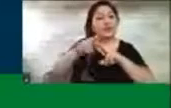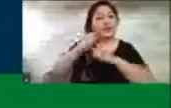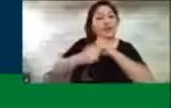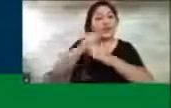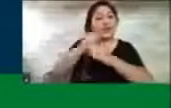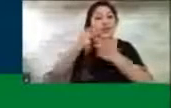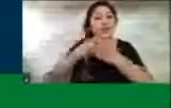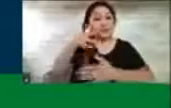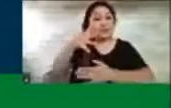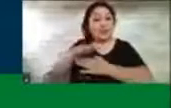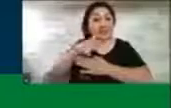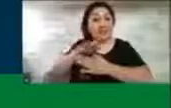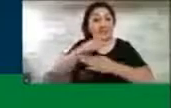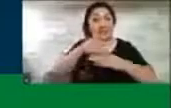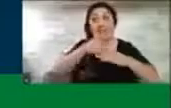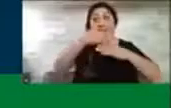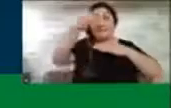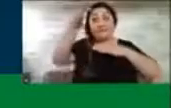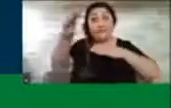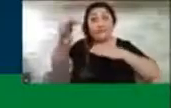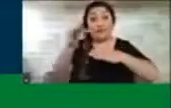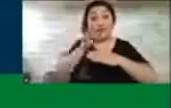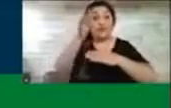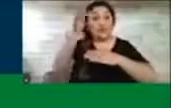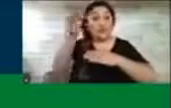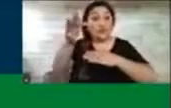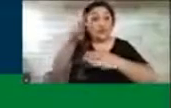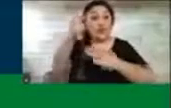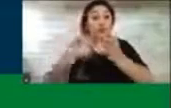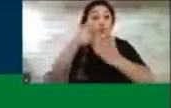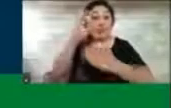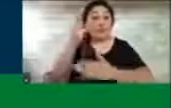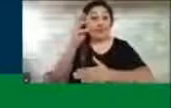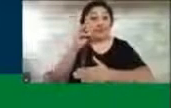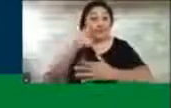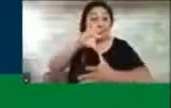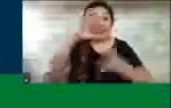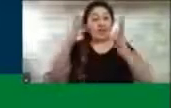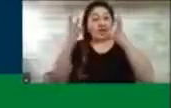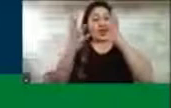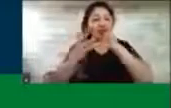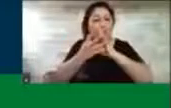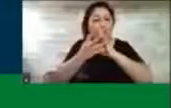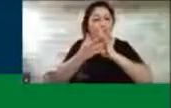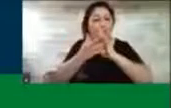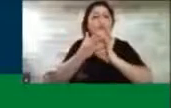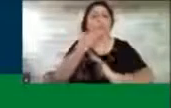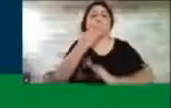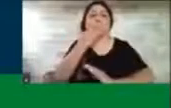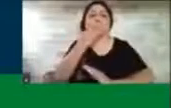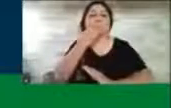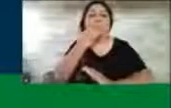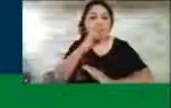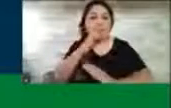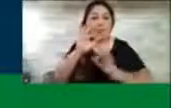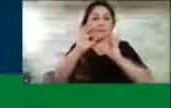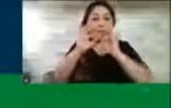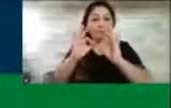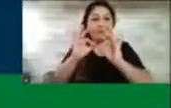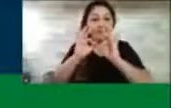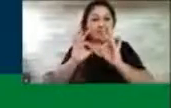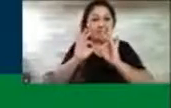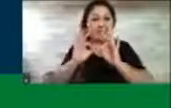2030 el mundo sea un mundo ideal sea un mundo perfecto a partir de 17 objetivos y los que a mí me